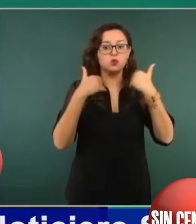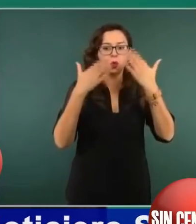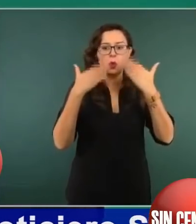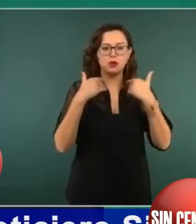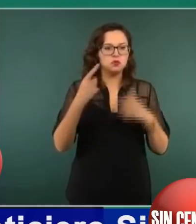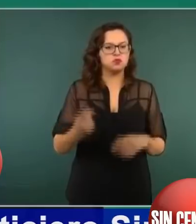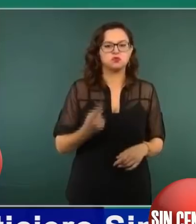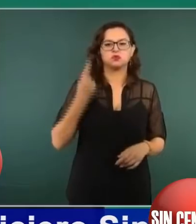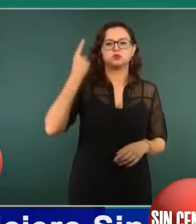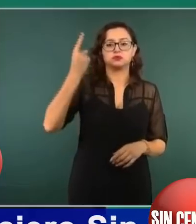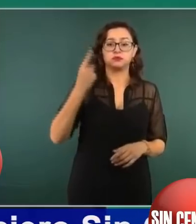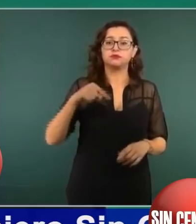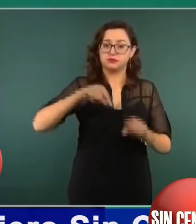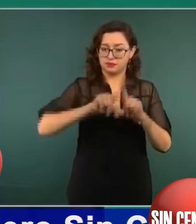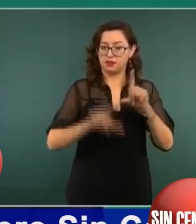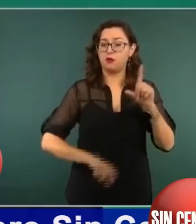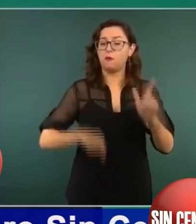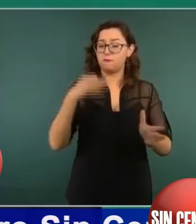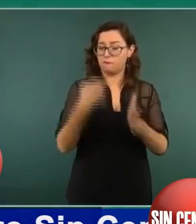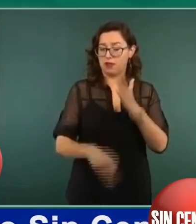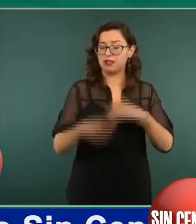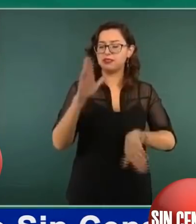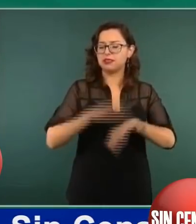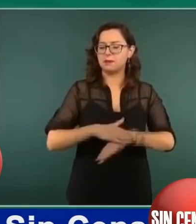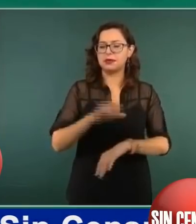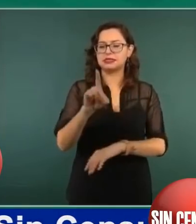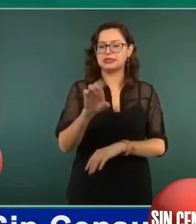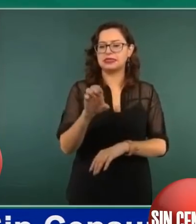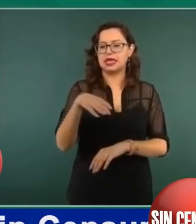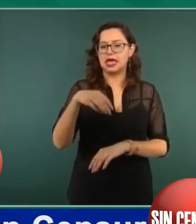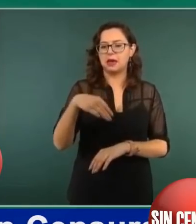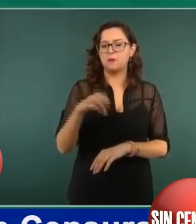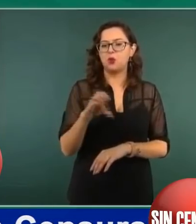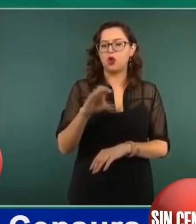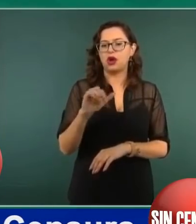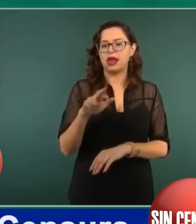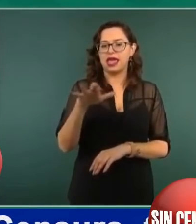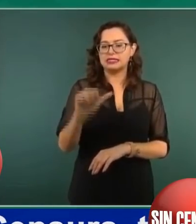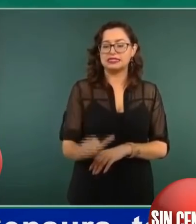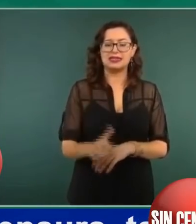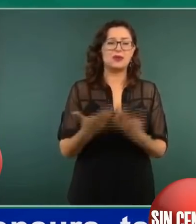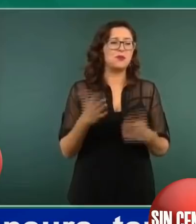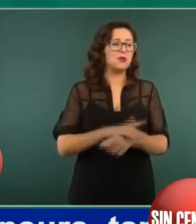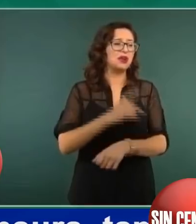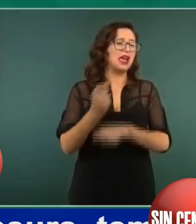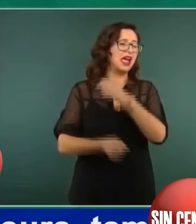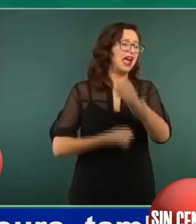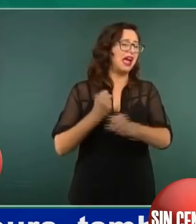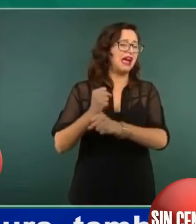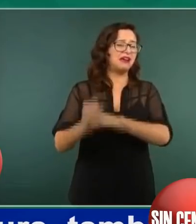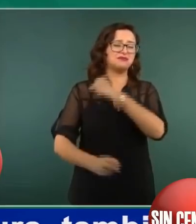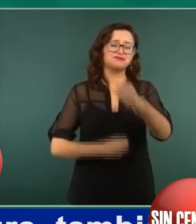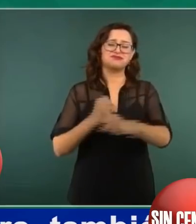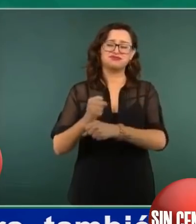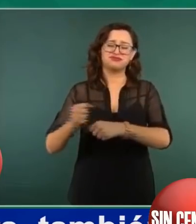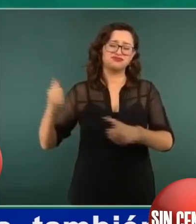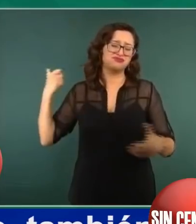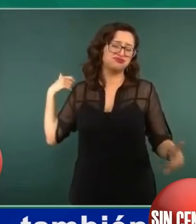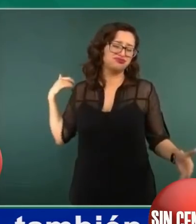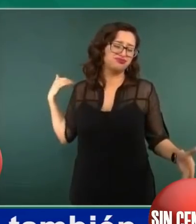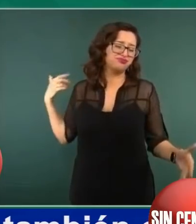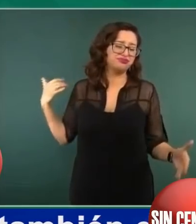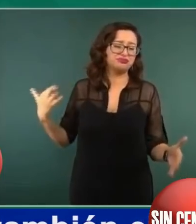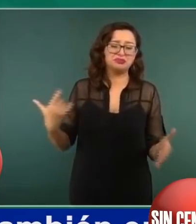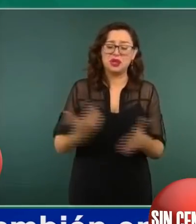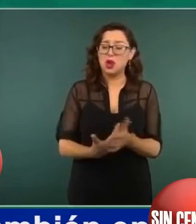falta la democracia. No hemos tenido democracia en siglos. No está de